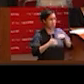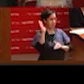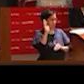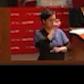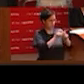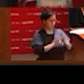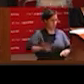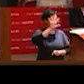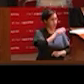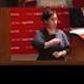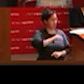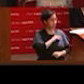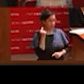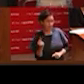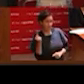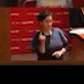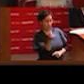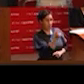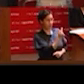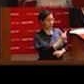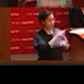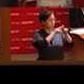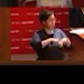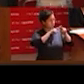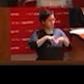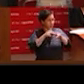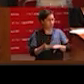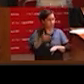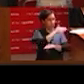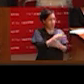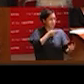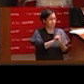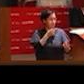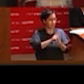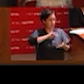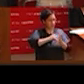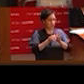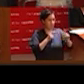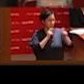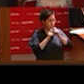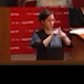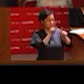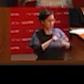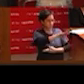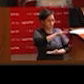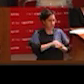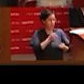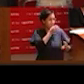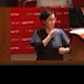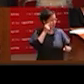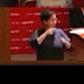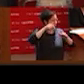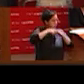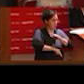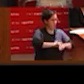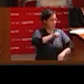España todas y cada una decía eh han tenido con un técnico especializado una entrevista en profundidad de más de